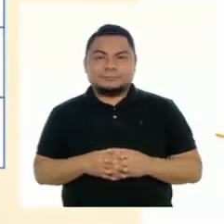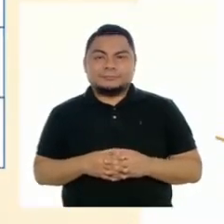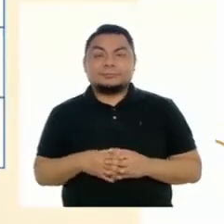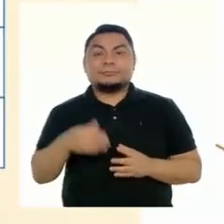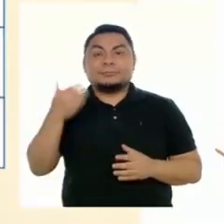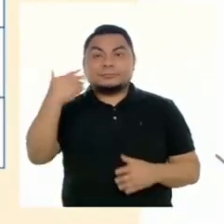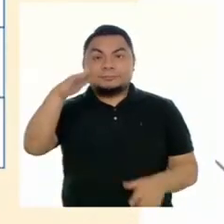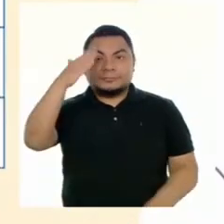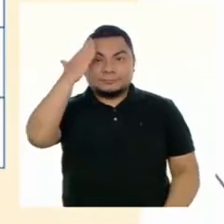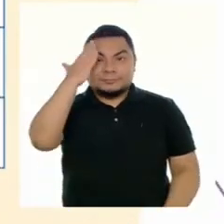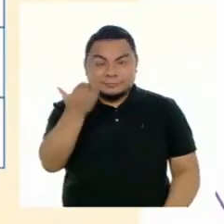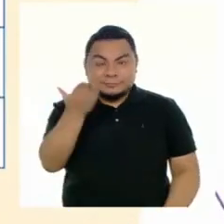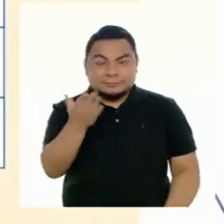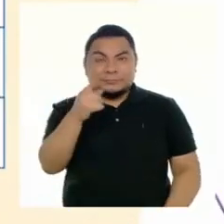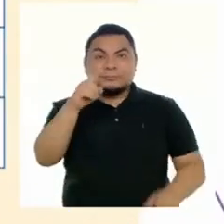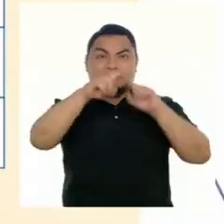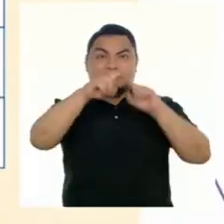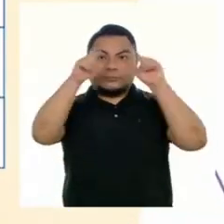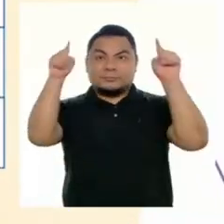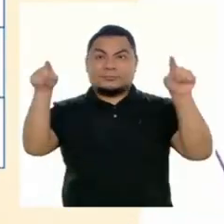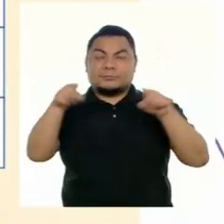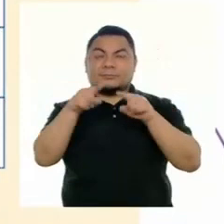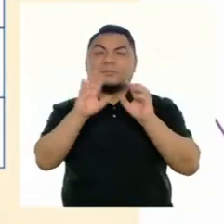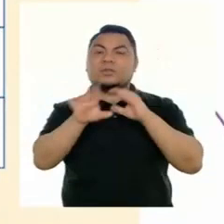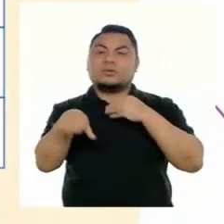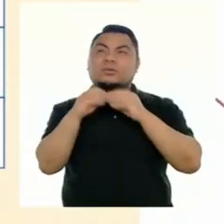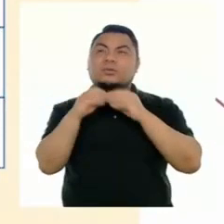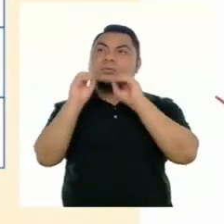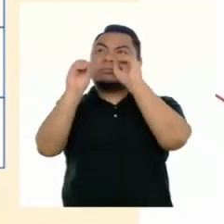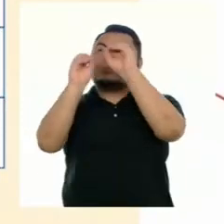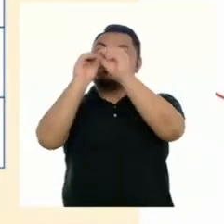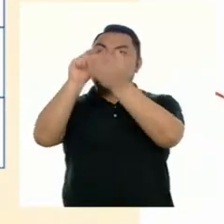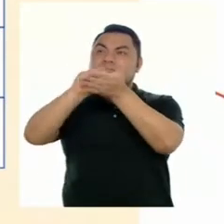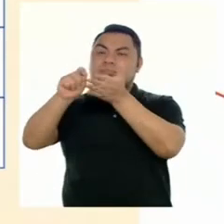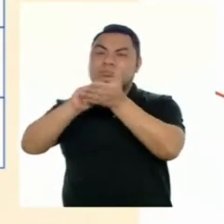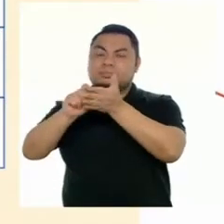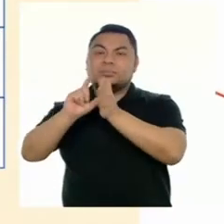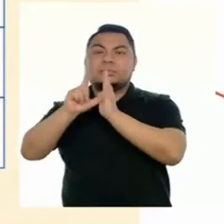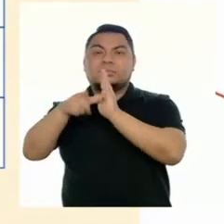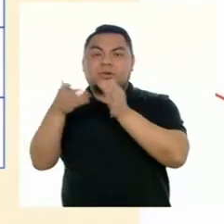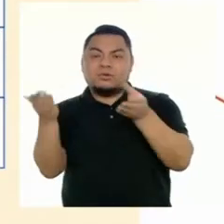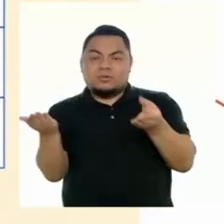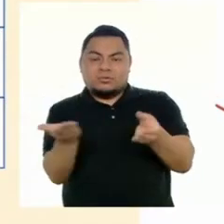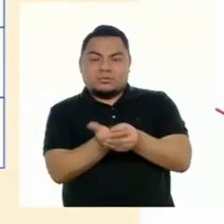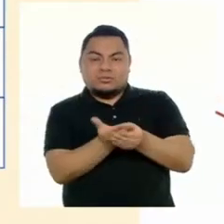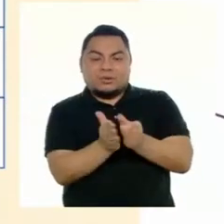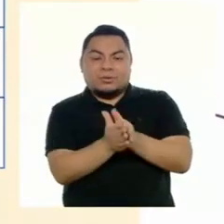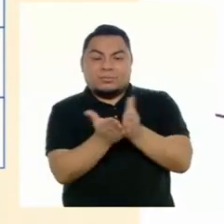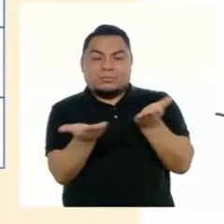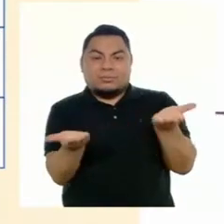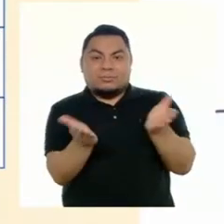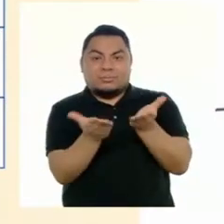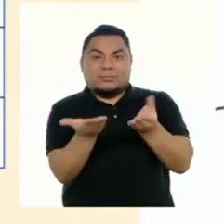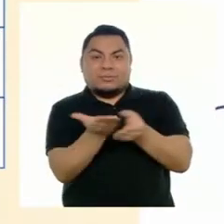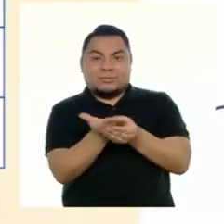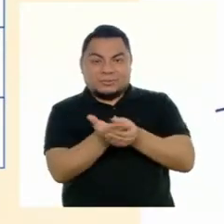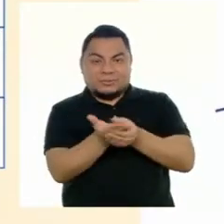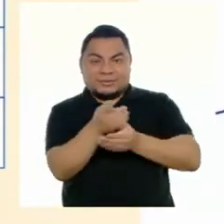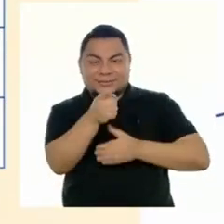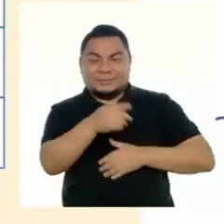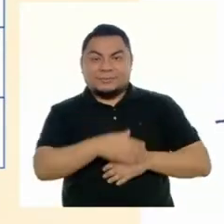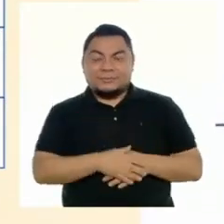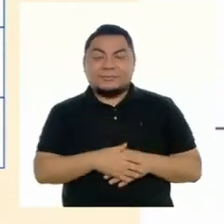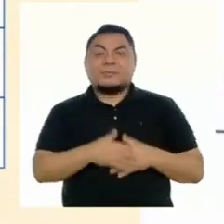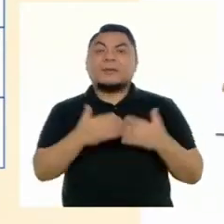Y ya saben, todo lo registran en su portafolio.